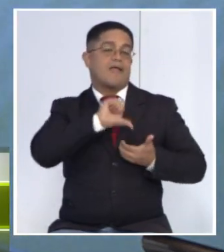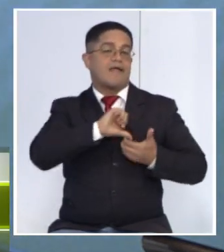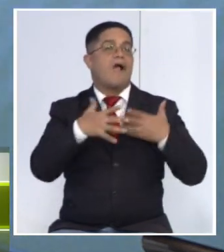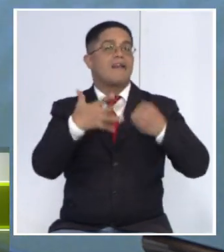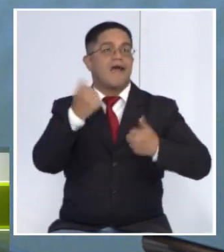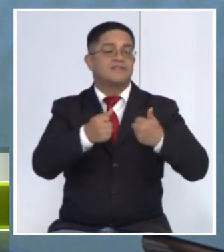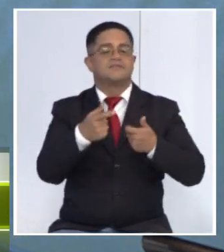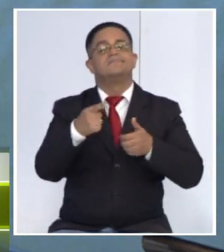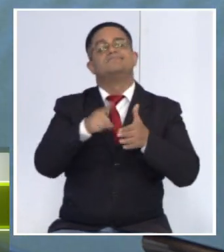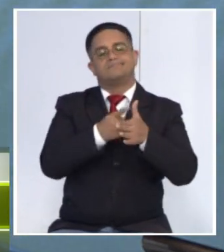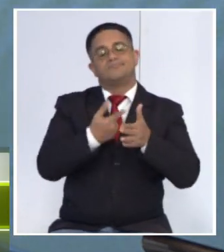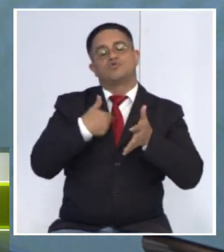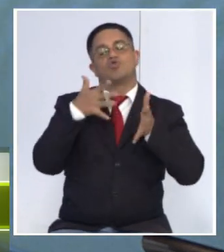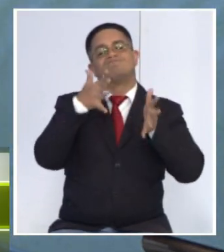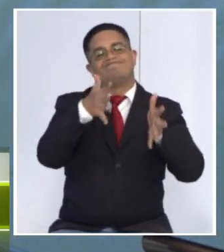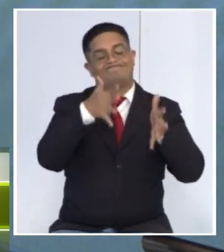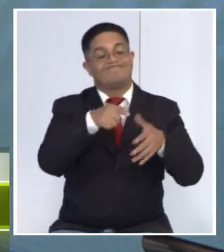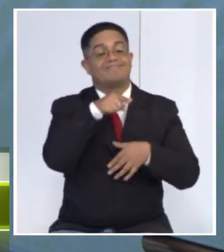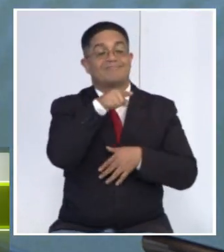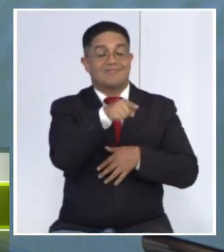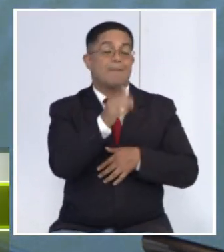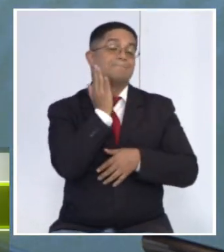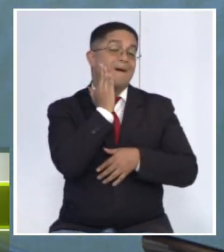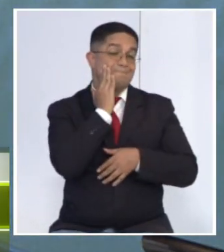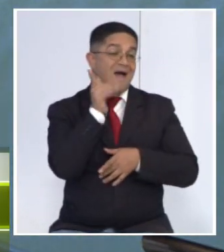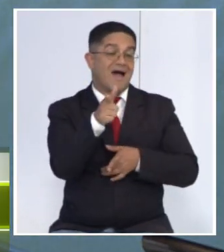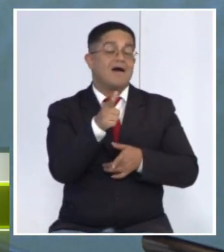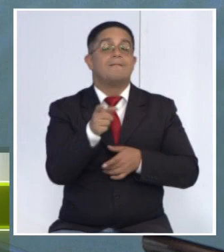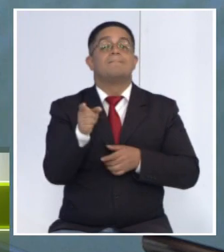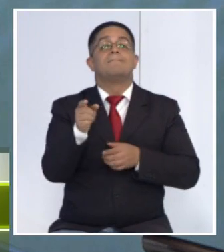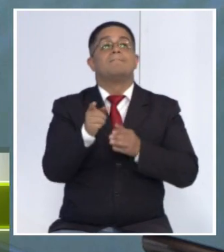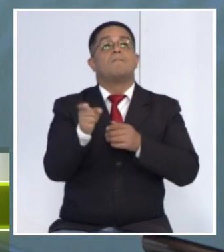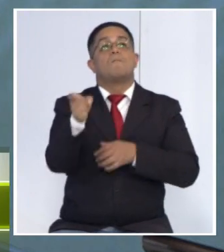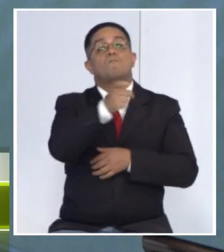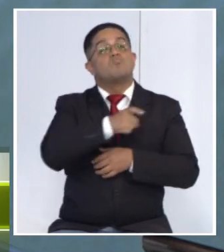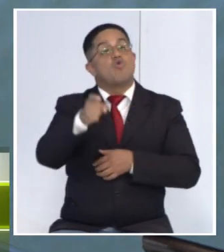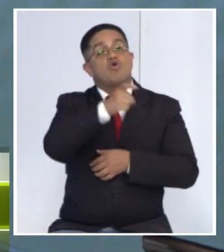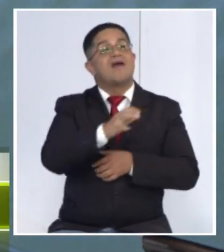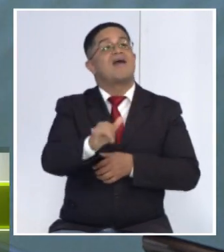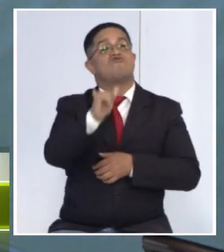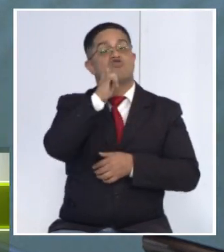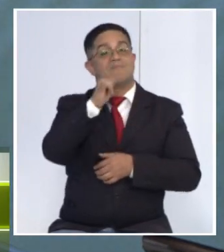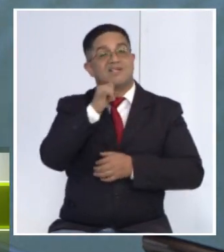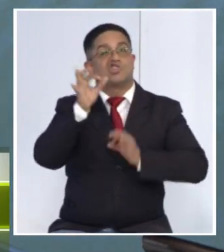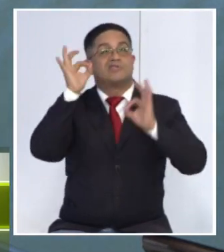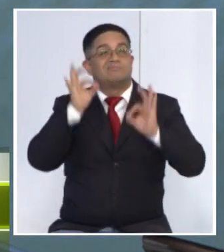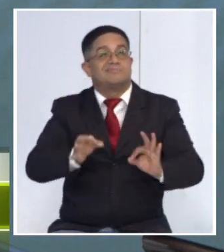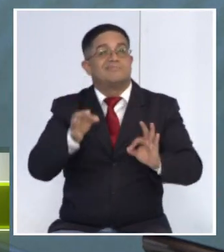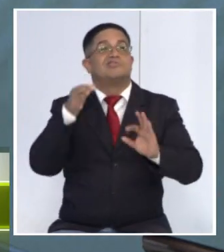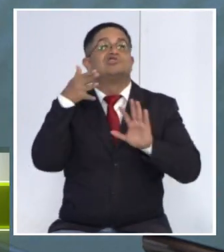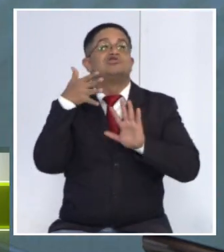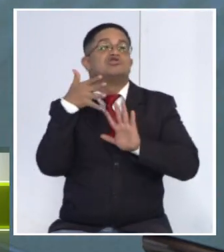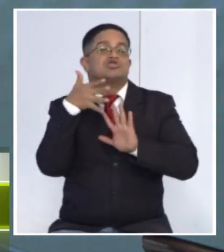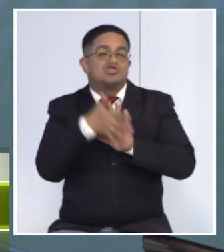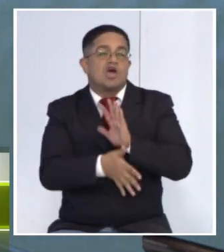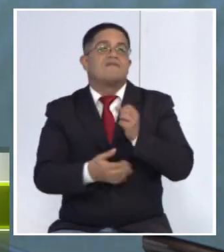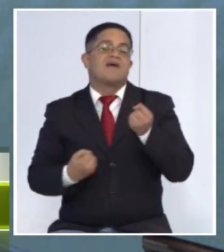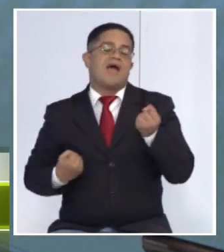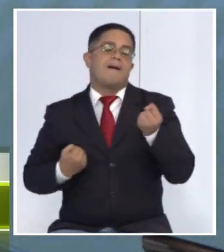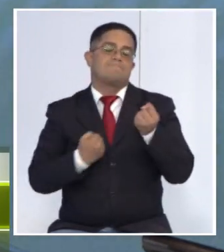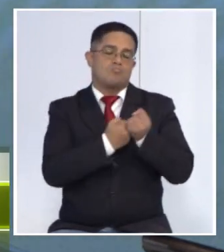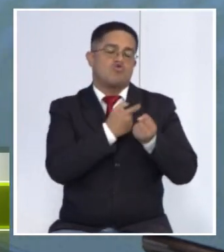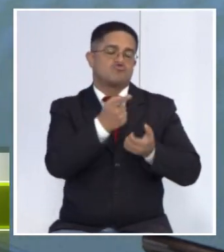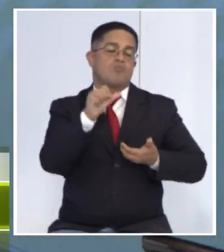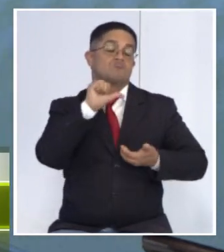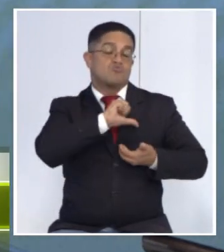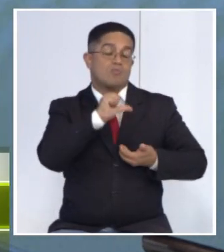padres que están pasando por ese trance es que busquen realmente información adecuada acerca de apoyo a la lactancia